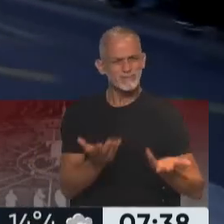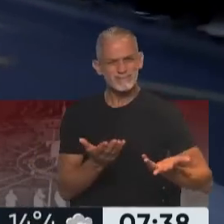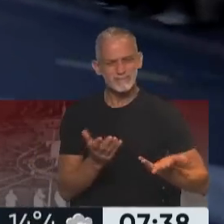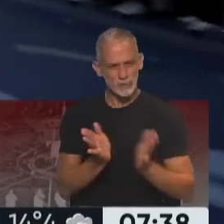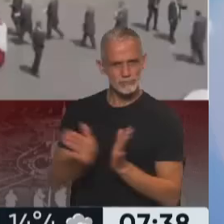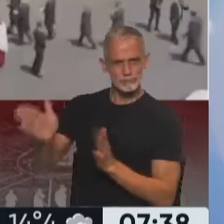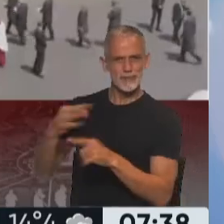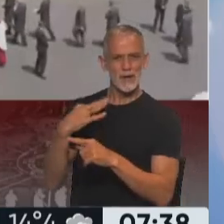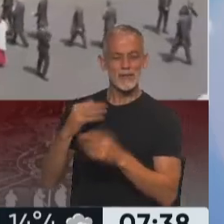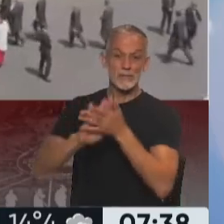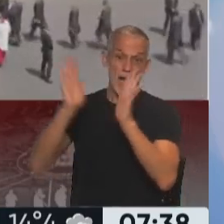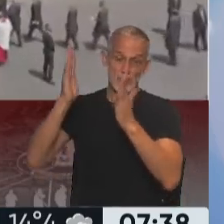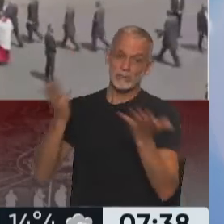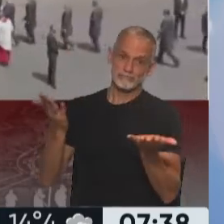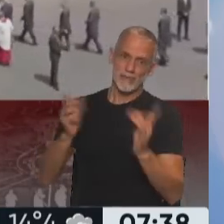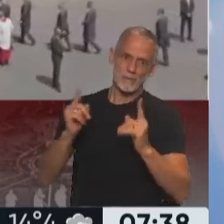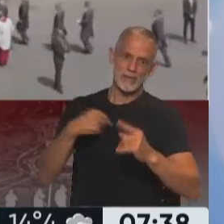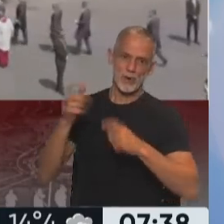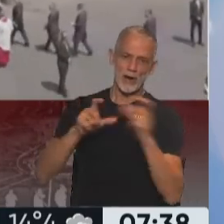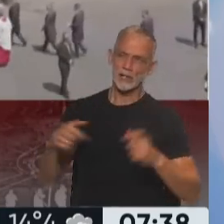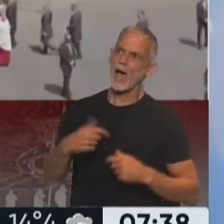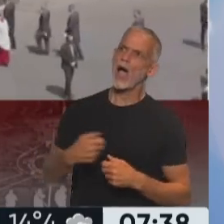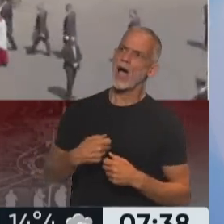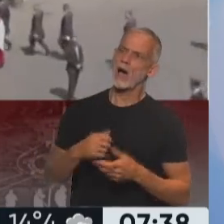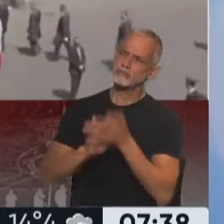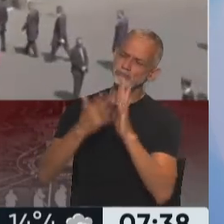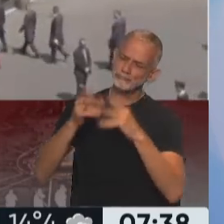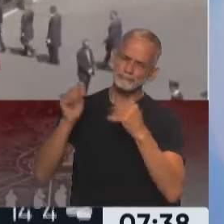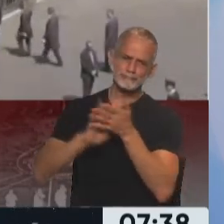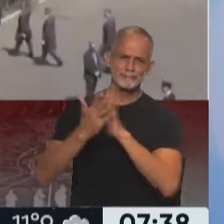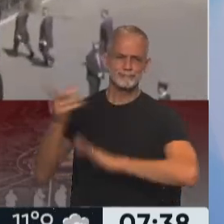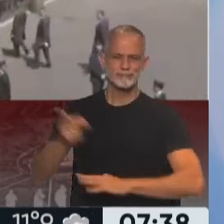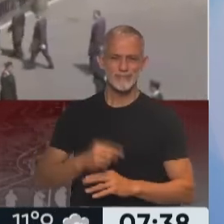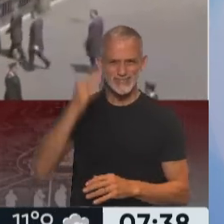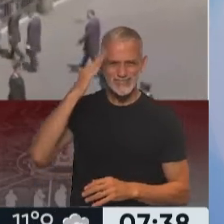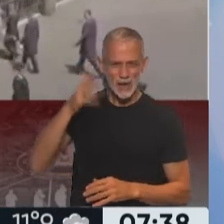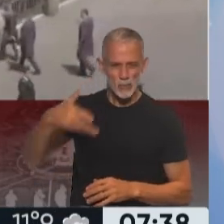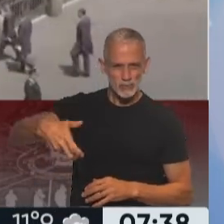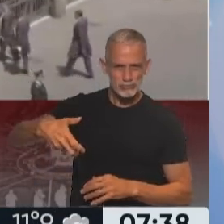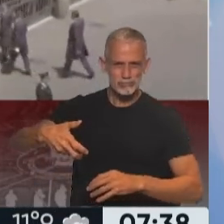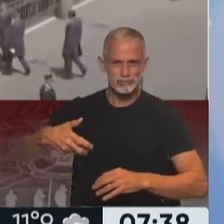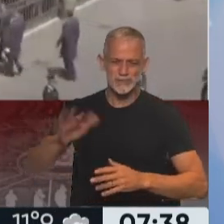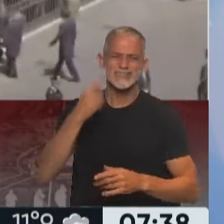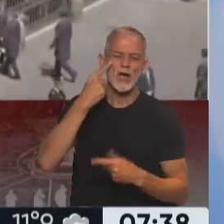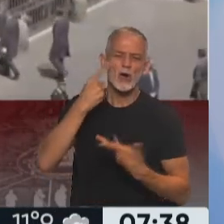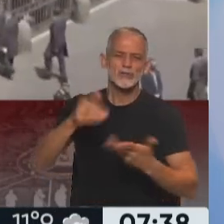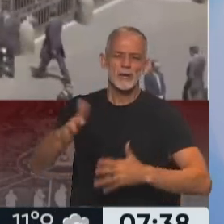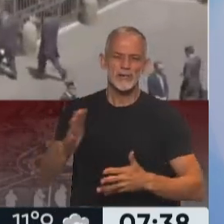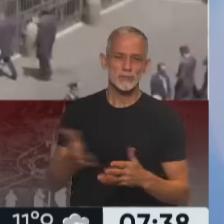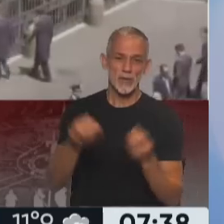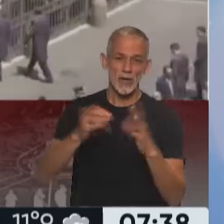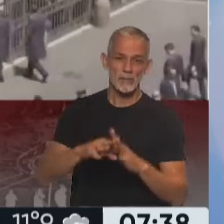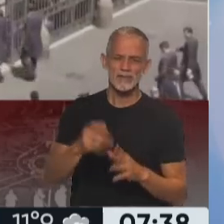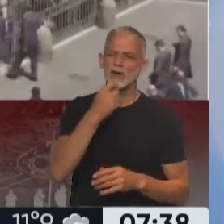tragedias. Y ese aplauso debe estar demostrando eso también, Sí, ¿no? pero Sí, él, claro. él, por ejemplo, cuando te saludaba, Sí. si más o menos te conocía, todo arrancaba